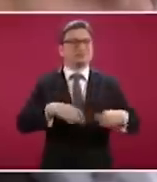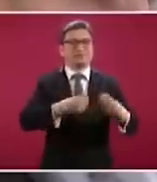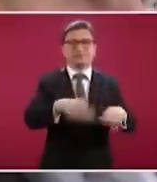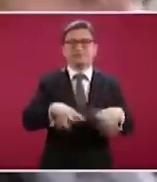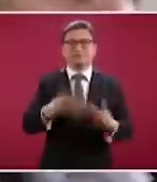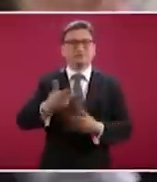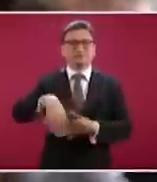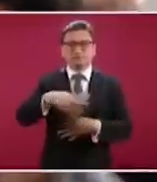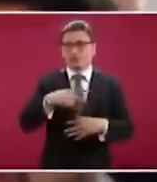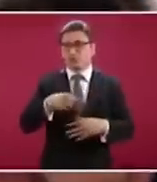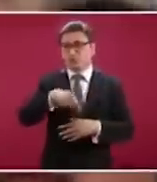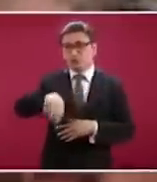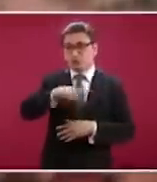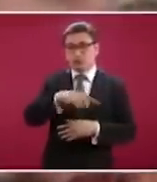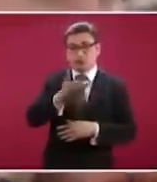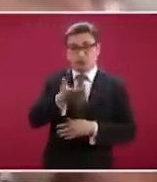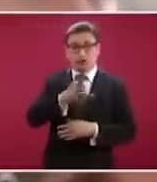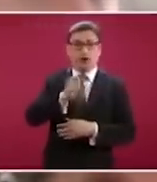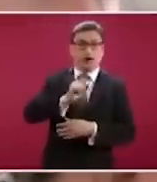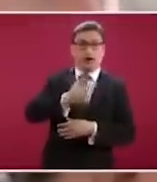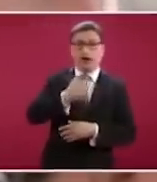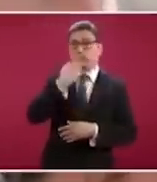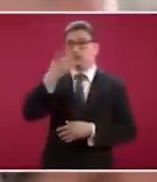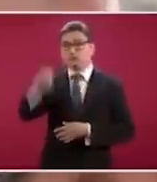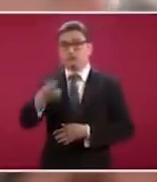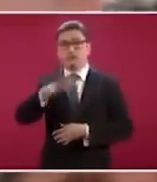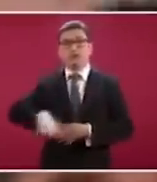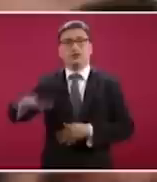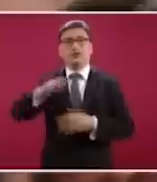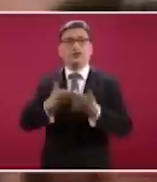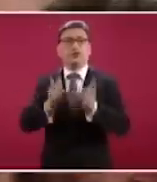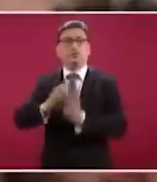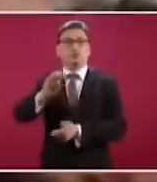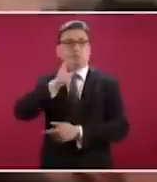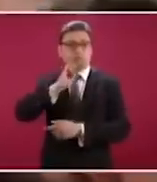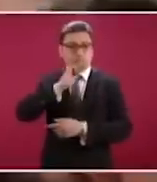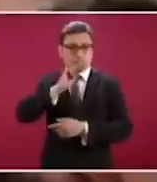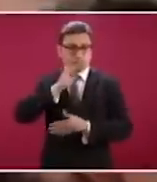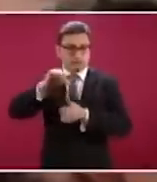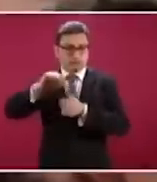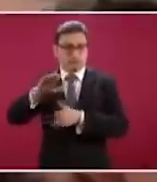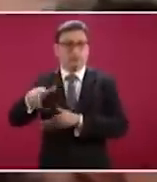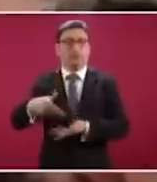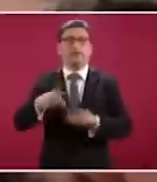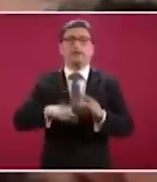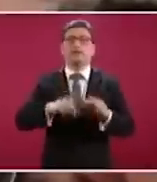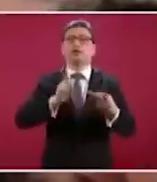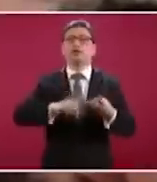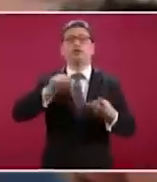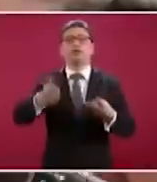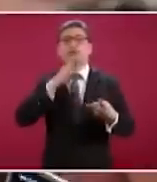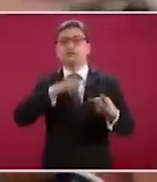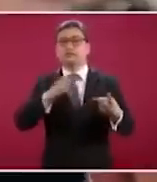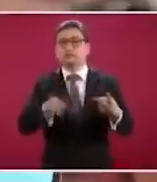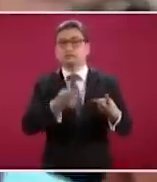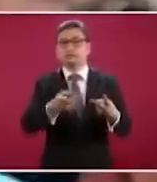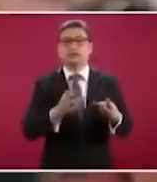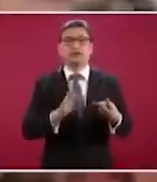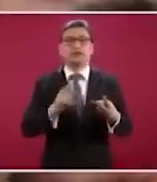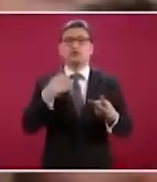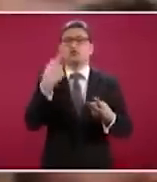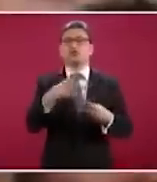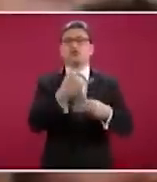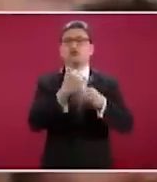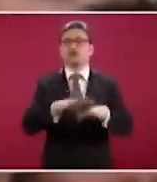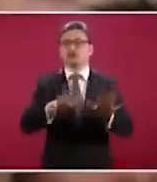desaparecidos? ¿Y usted les mandaría algún mensaje a estas madres? Y rapidísimo, el tema de su